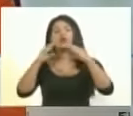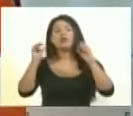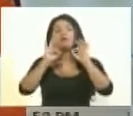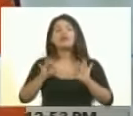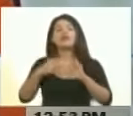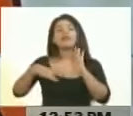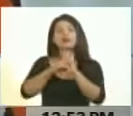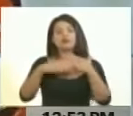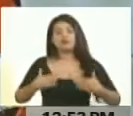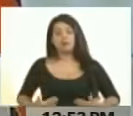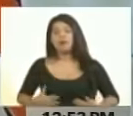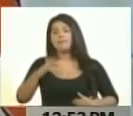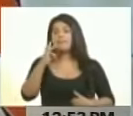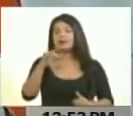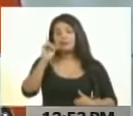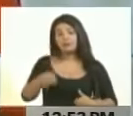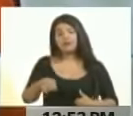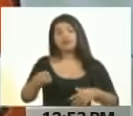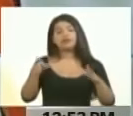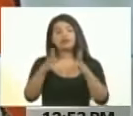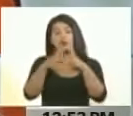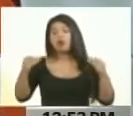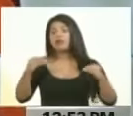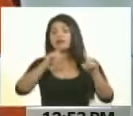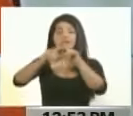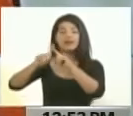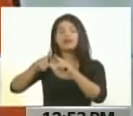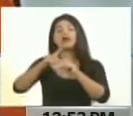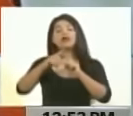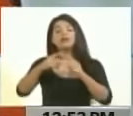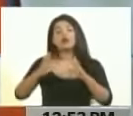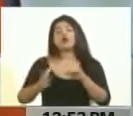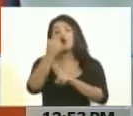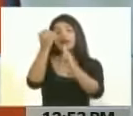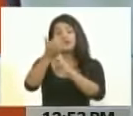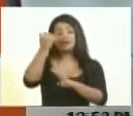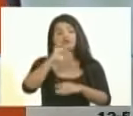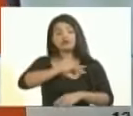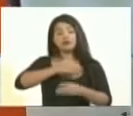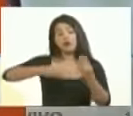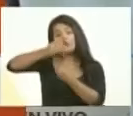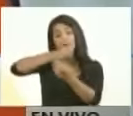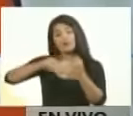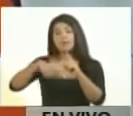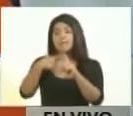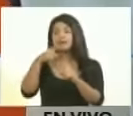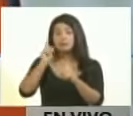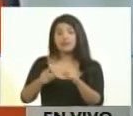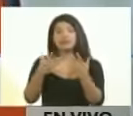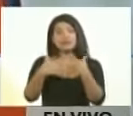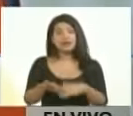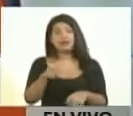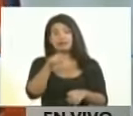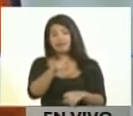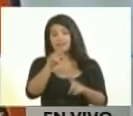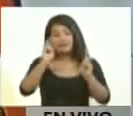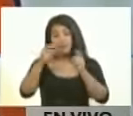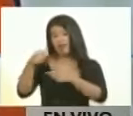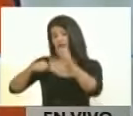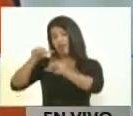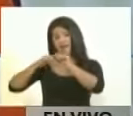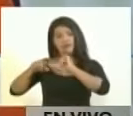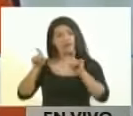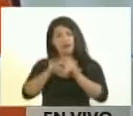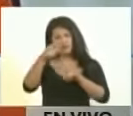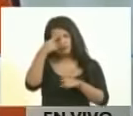derechos humanos, para hacer regresivos todas las conquistas socioeconómicas, para hacer regresivo algo que es absolutamente irreversible, como todo